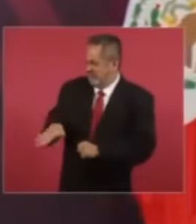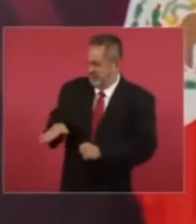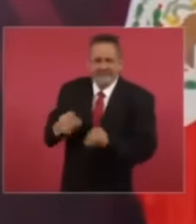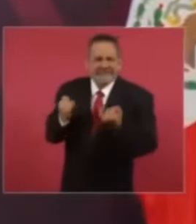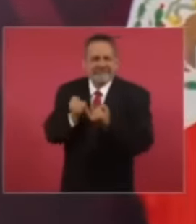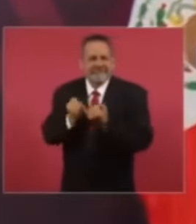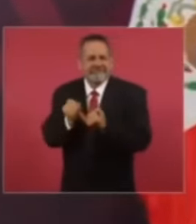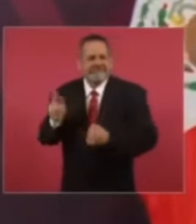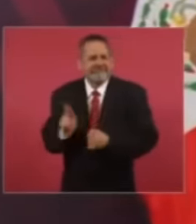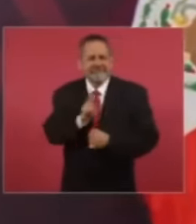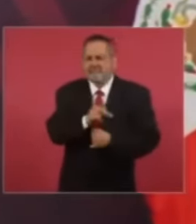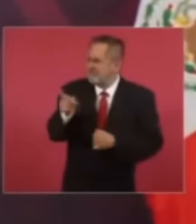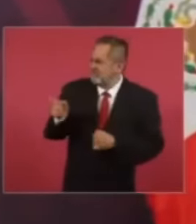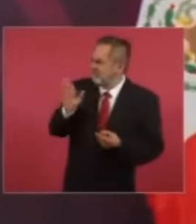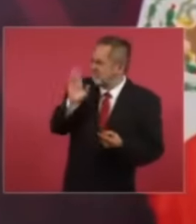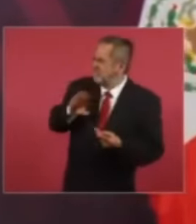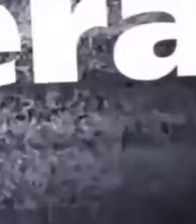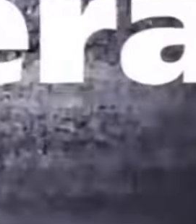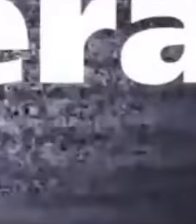cuestión